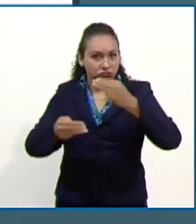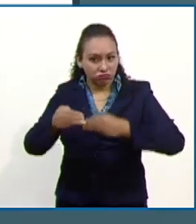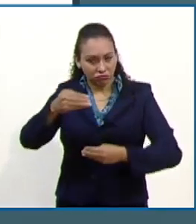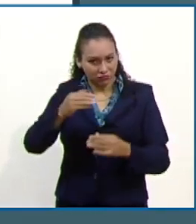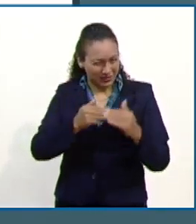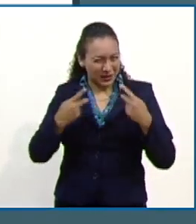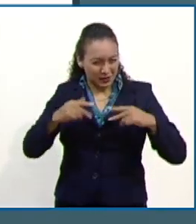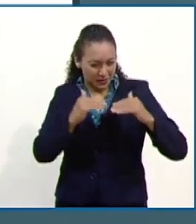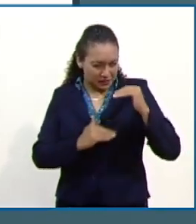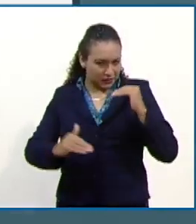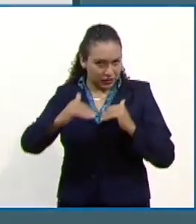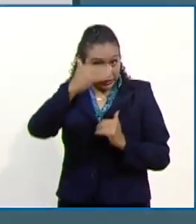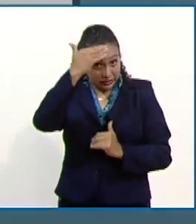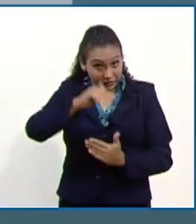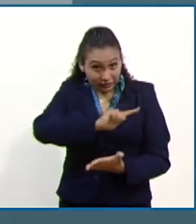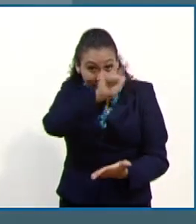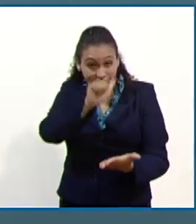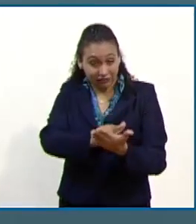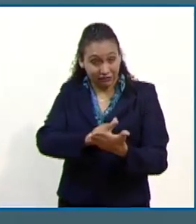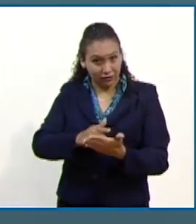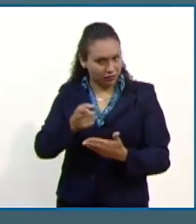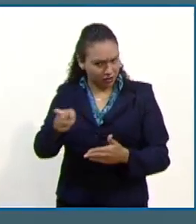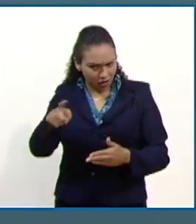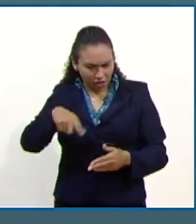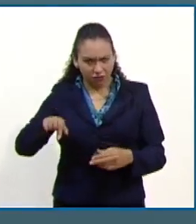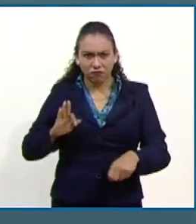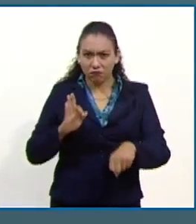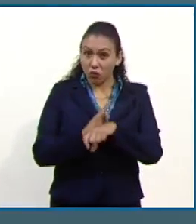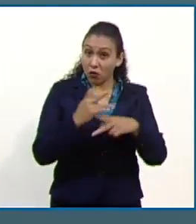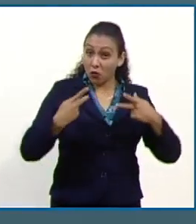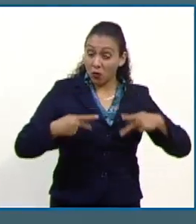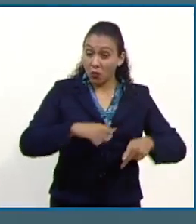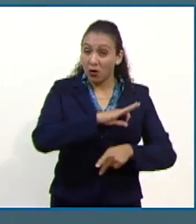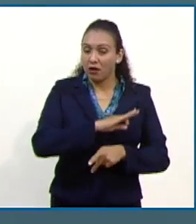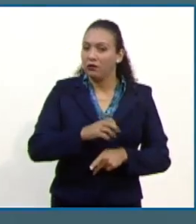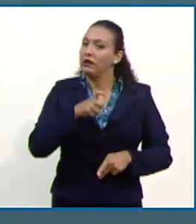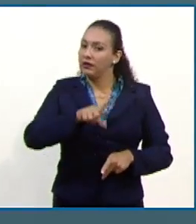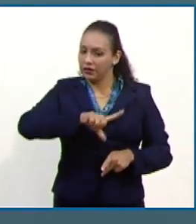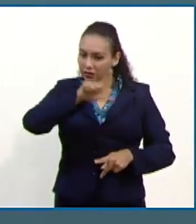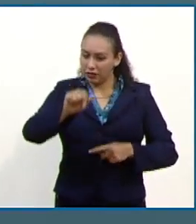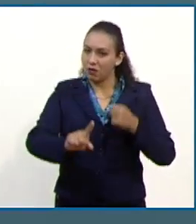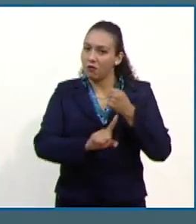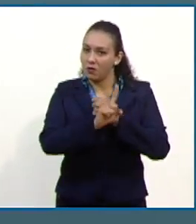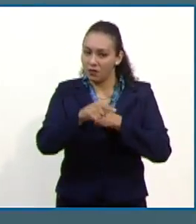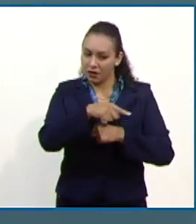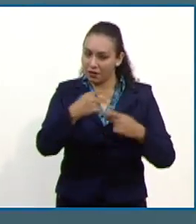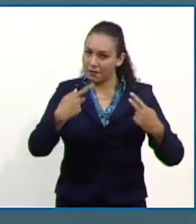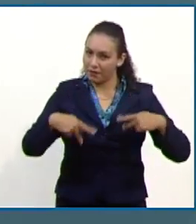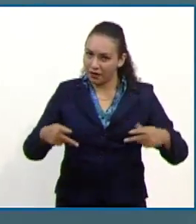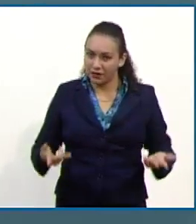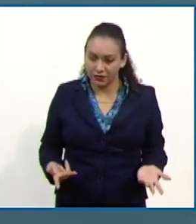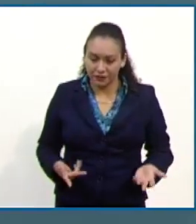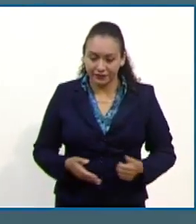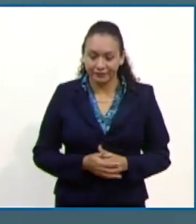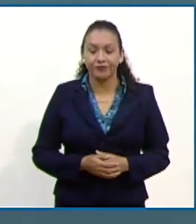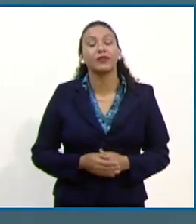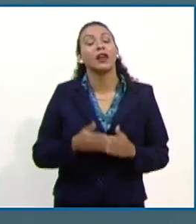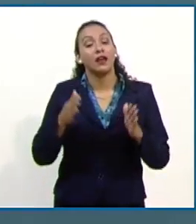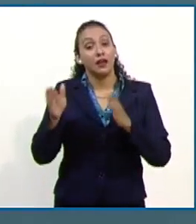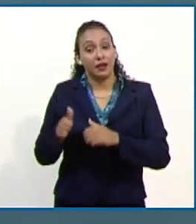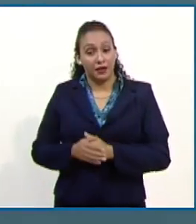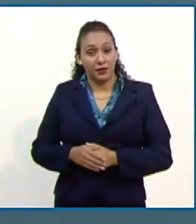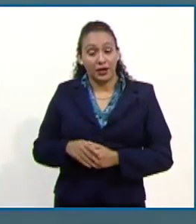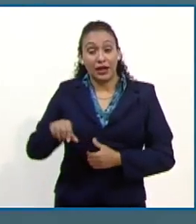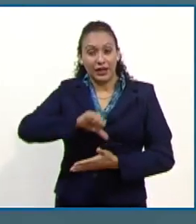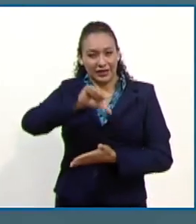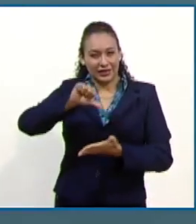y evitar avasallarlo con actos de gobierno que impliquen el amedrentamiento o la vulneración a sus principios. Por otra parte, el Centro